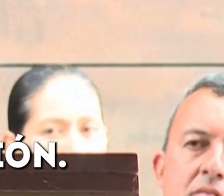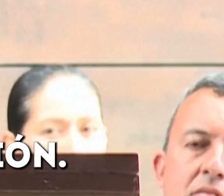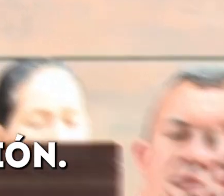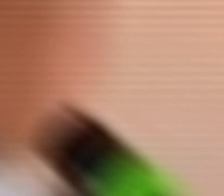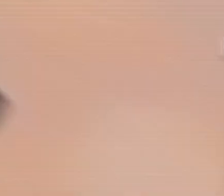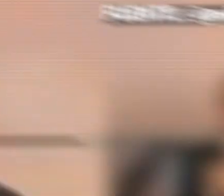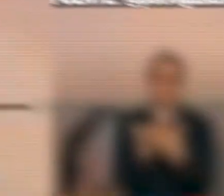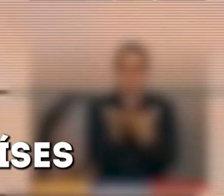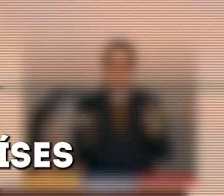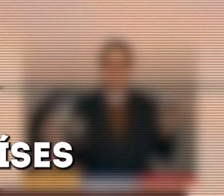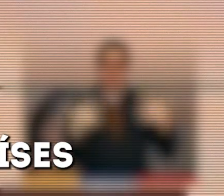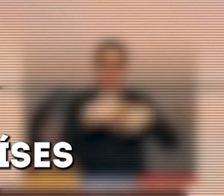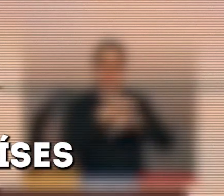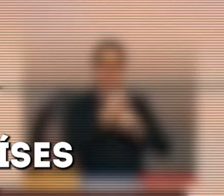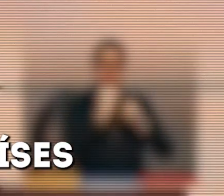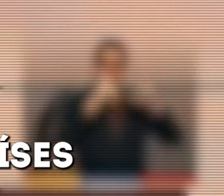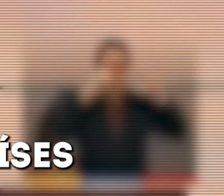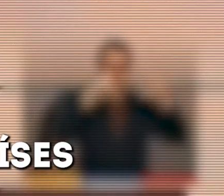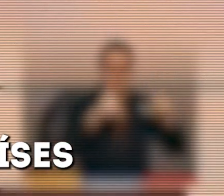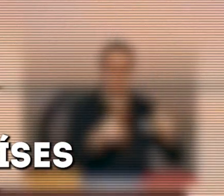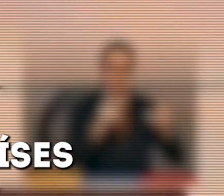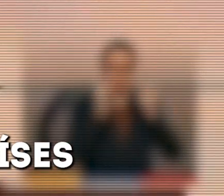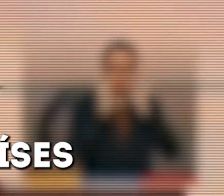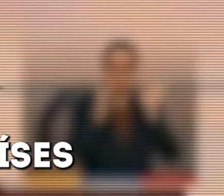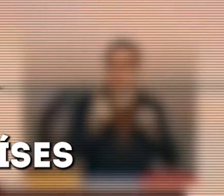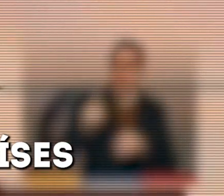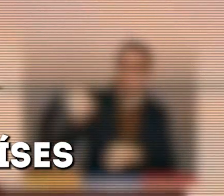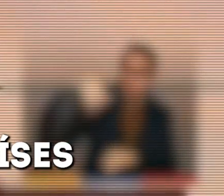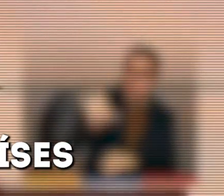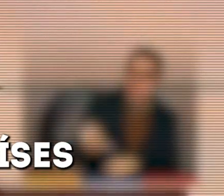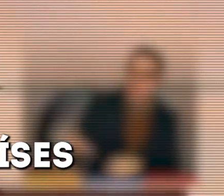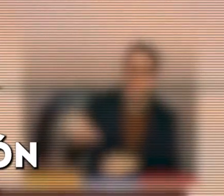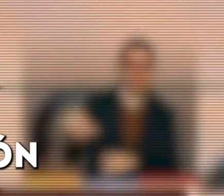concentración. Horribles, no me puedo meter en otros países